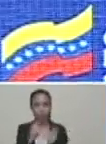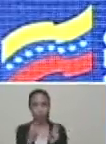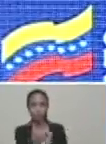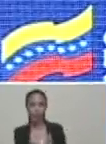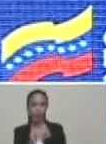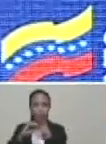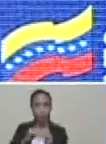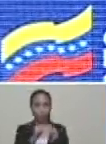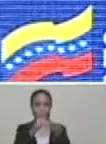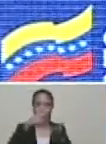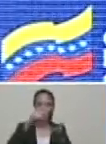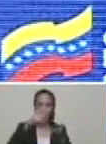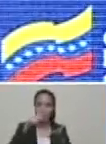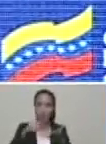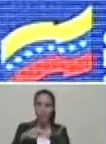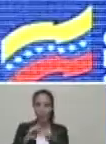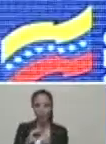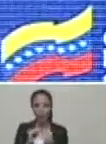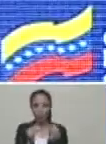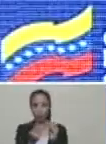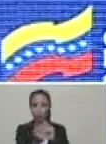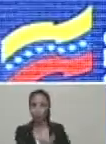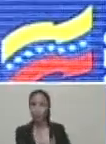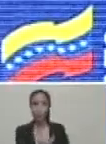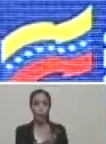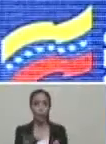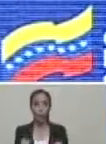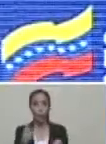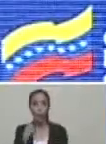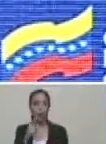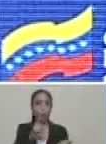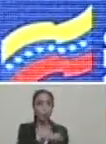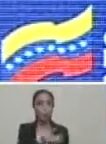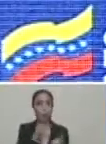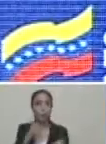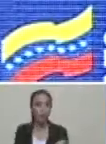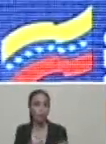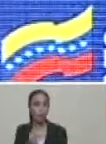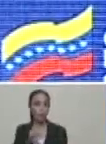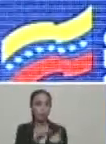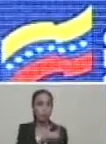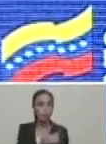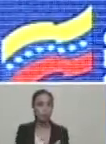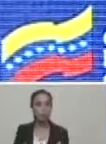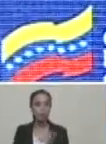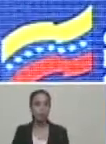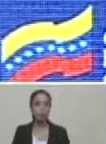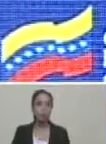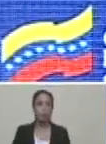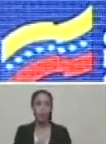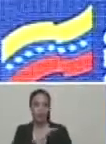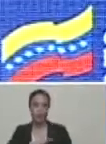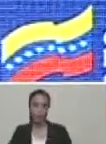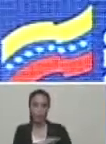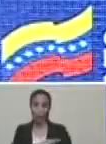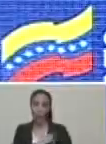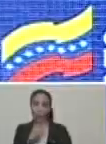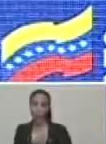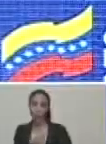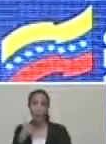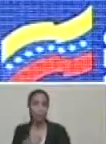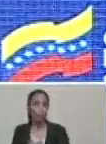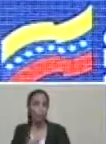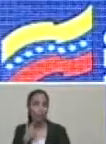renovar las capacidades de atención que tiene cada misión, cada gran misión al pueblo de